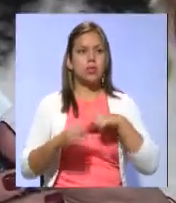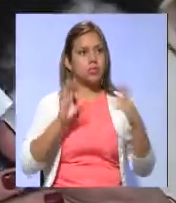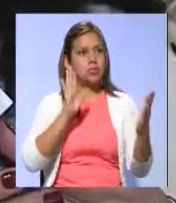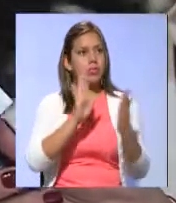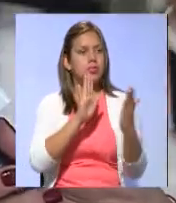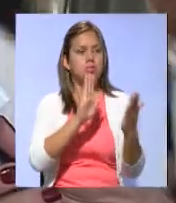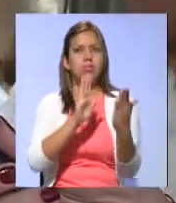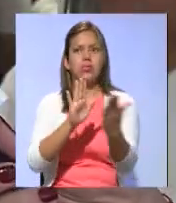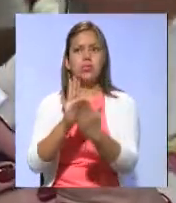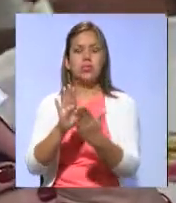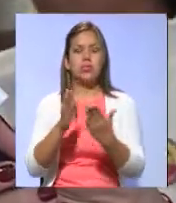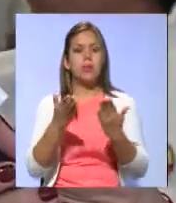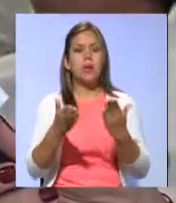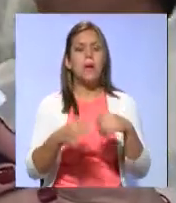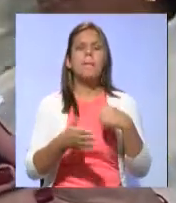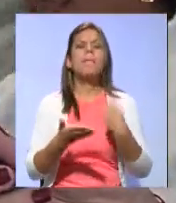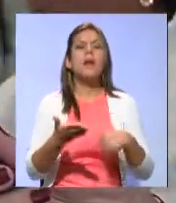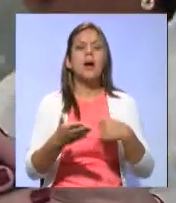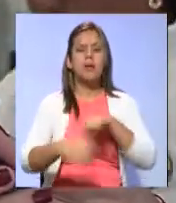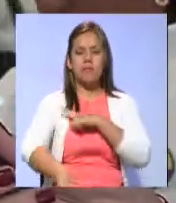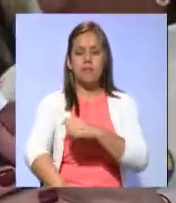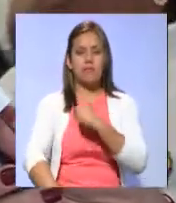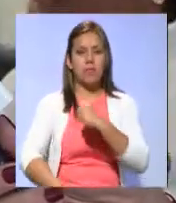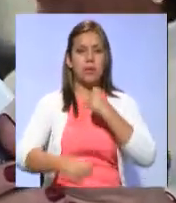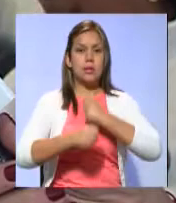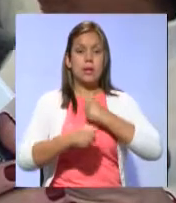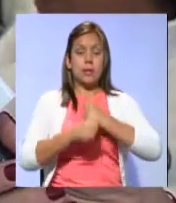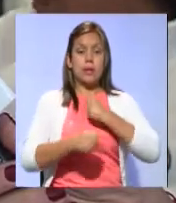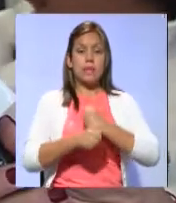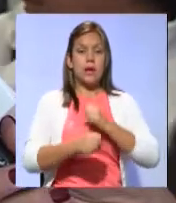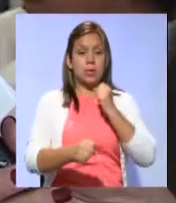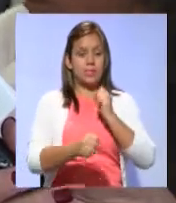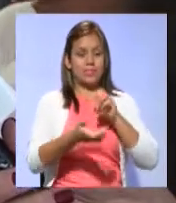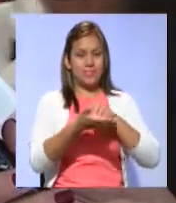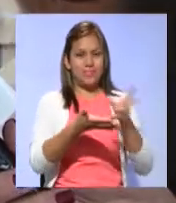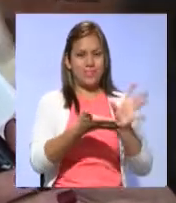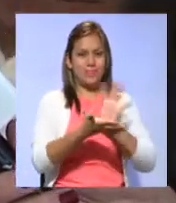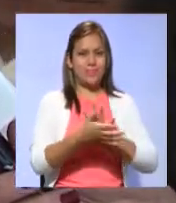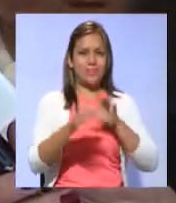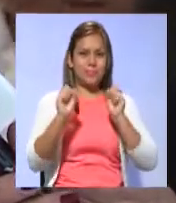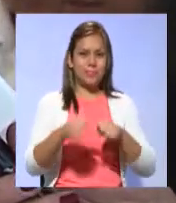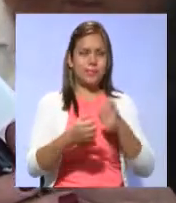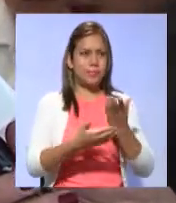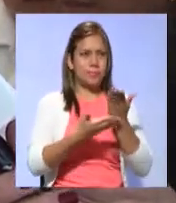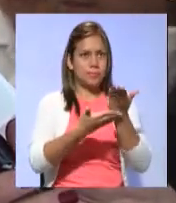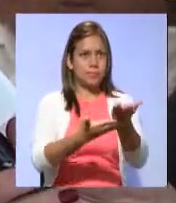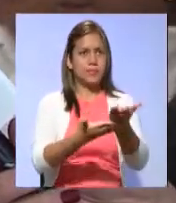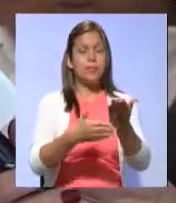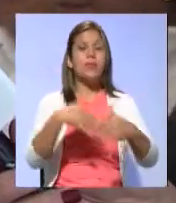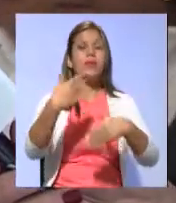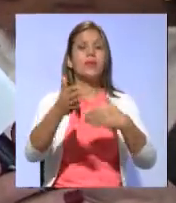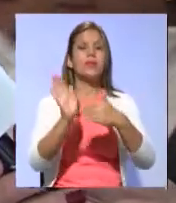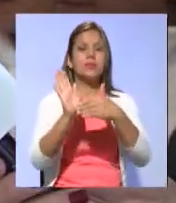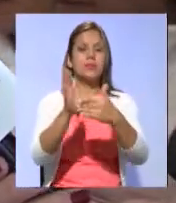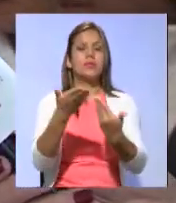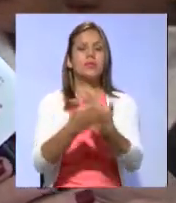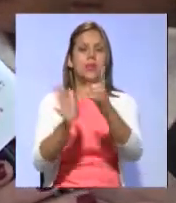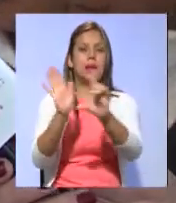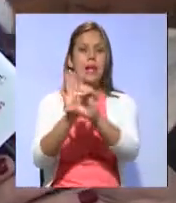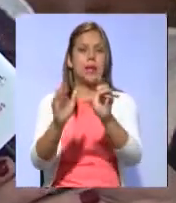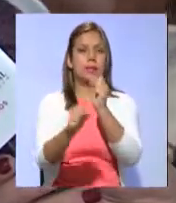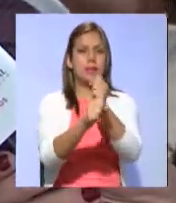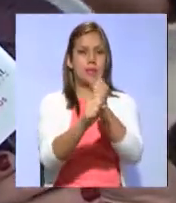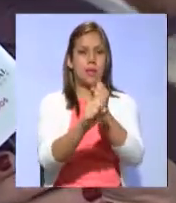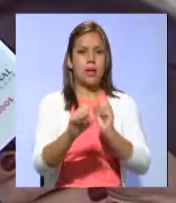para reforzar este trabajo de la Asamblea Nacional para poder presentar ya al país un nuevo Código Orgánico